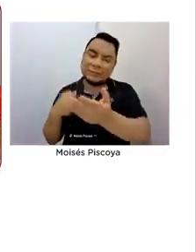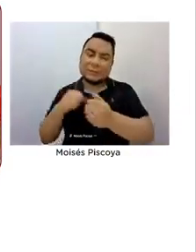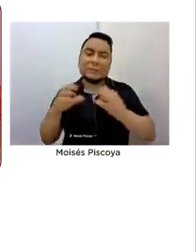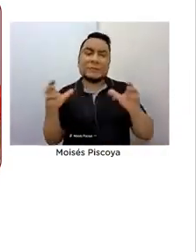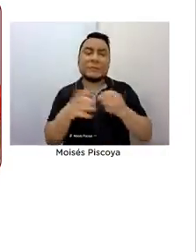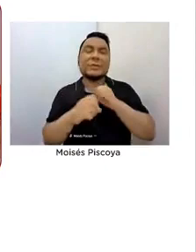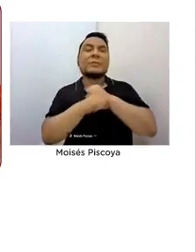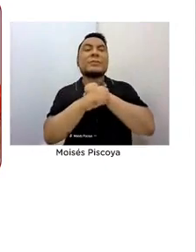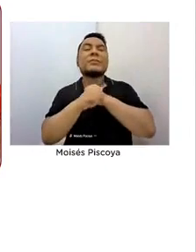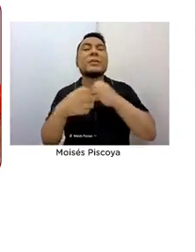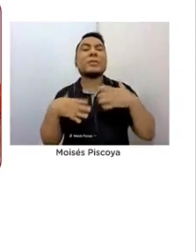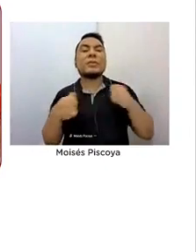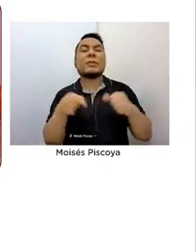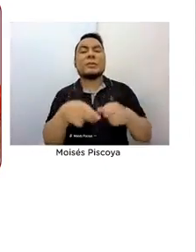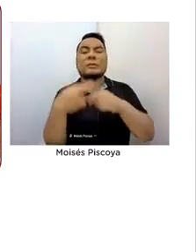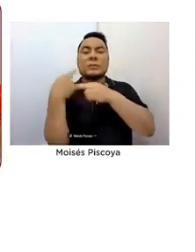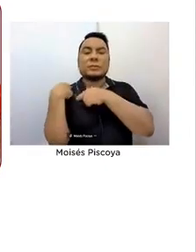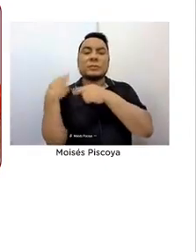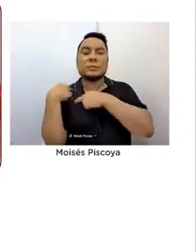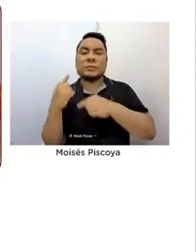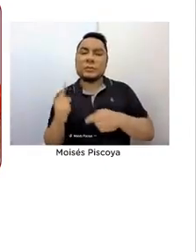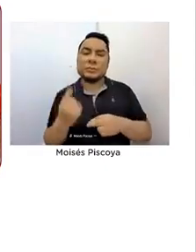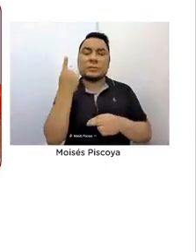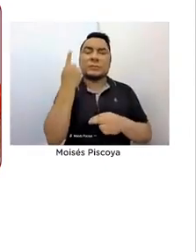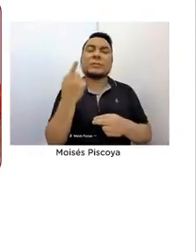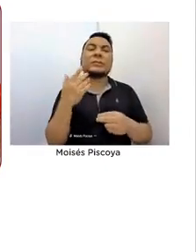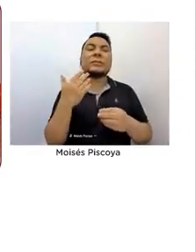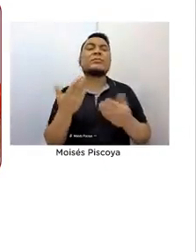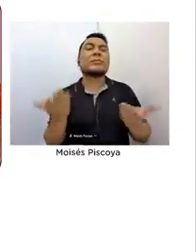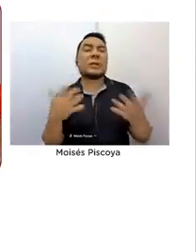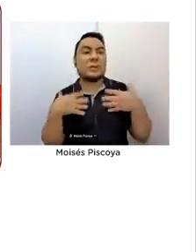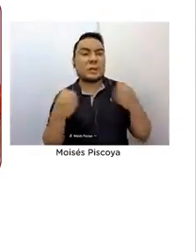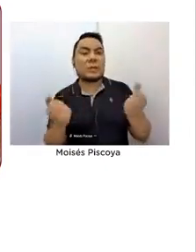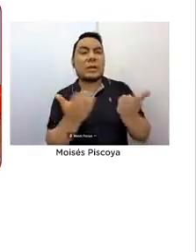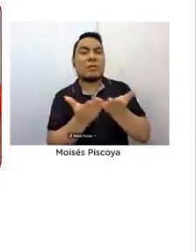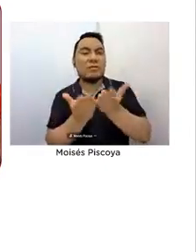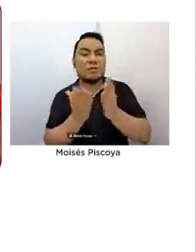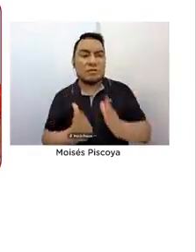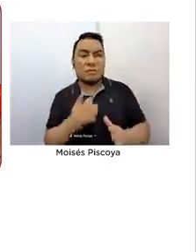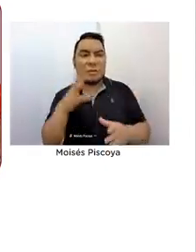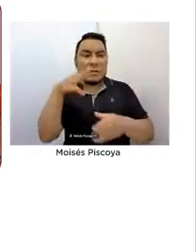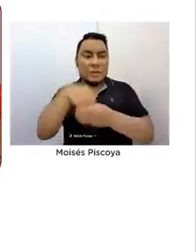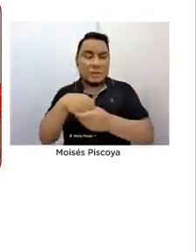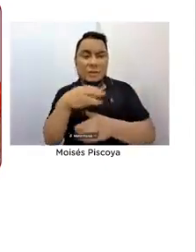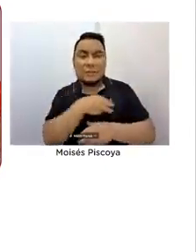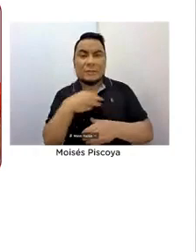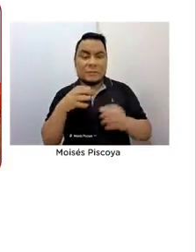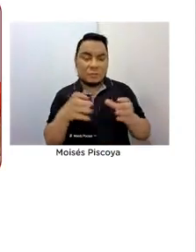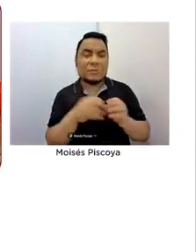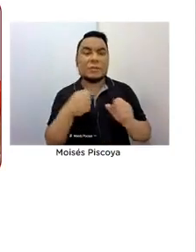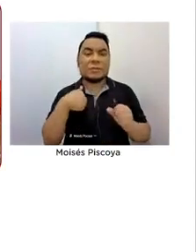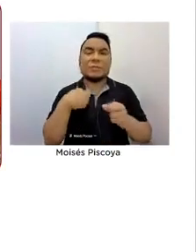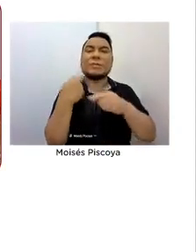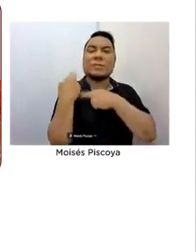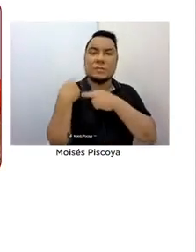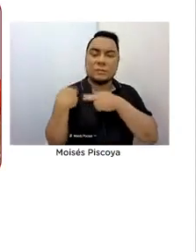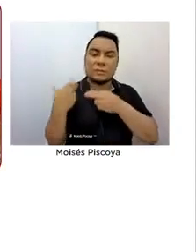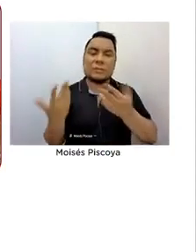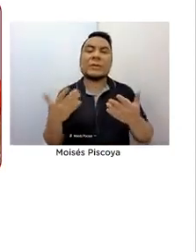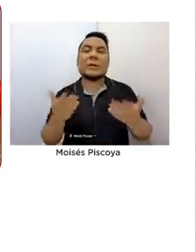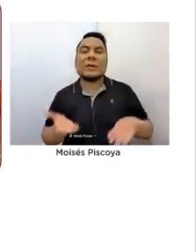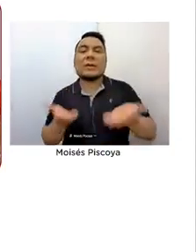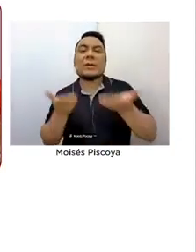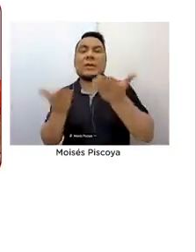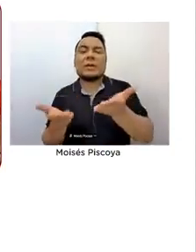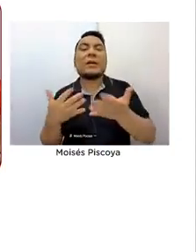de Promoción de la Salud es la responsable orgánica de la salud escolar. Dentro de nuestro ministerio nosotros somos el área responsable de desarrollar las